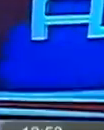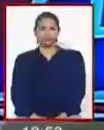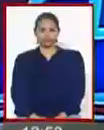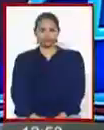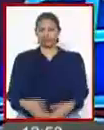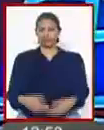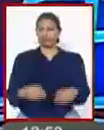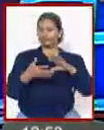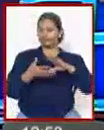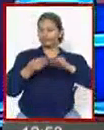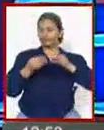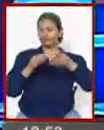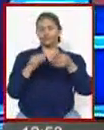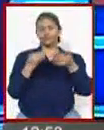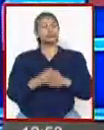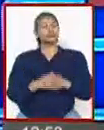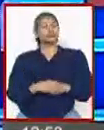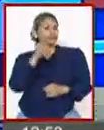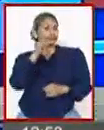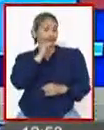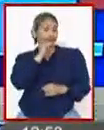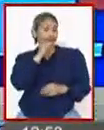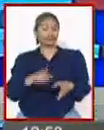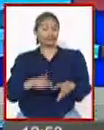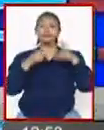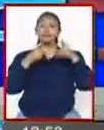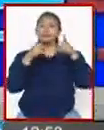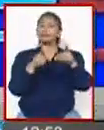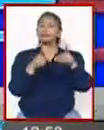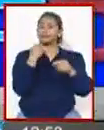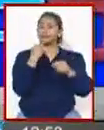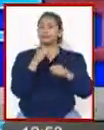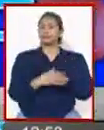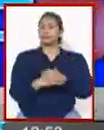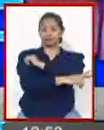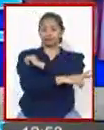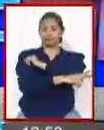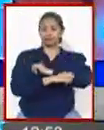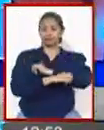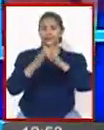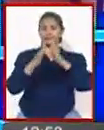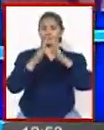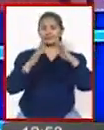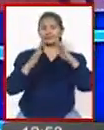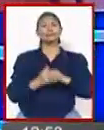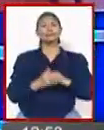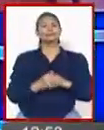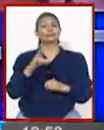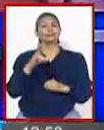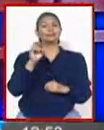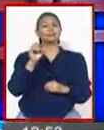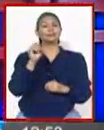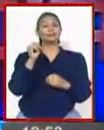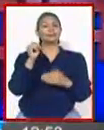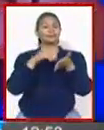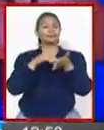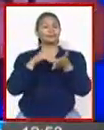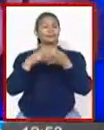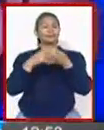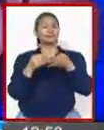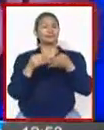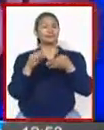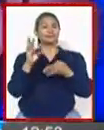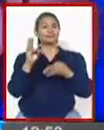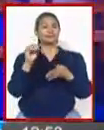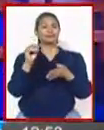Muy bien, vamos a contarles ahora que una mujer denunció que fue víctima de robo de su domicilio. Le sacaron 30 mil dólares y